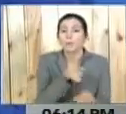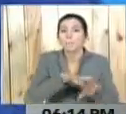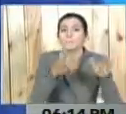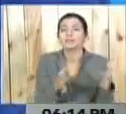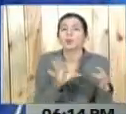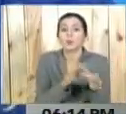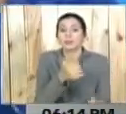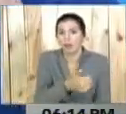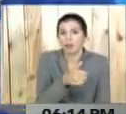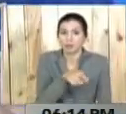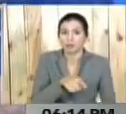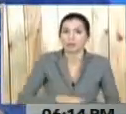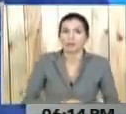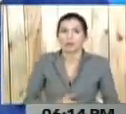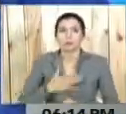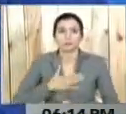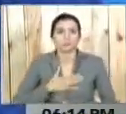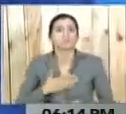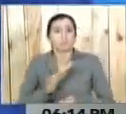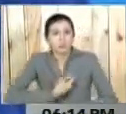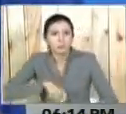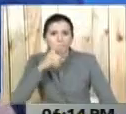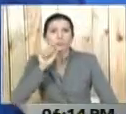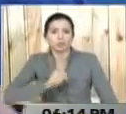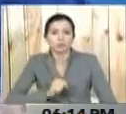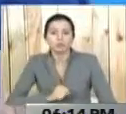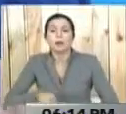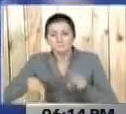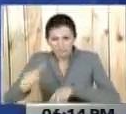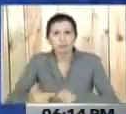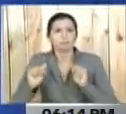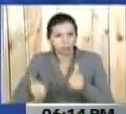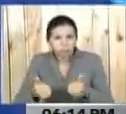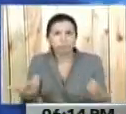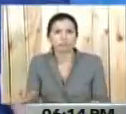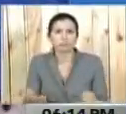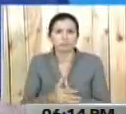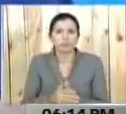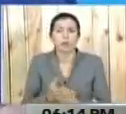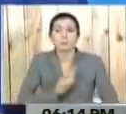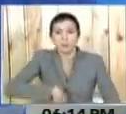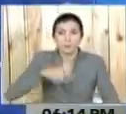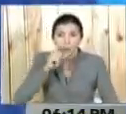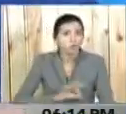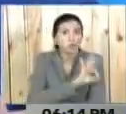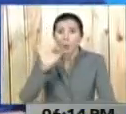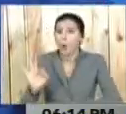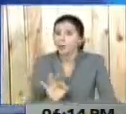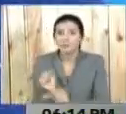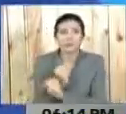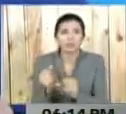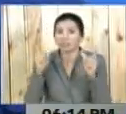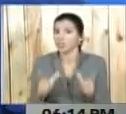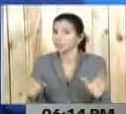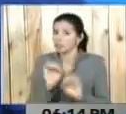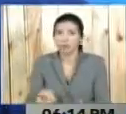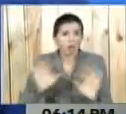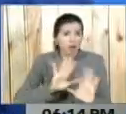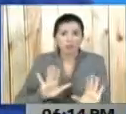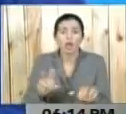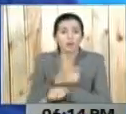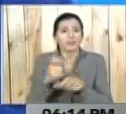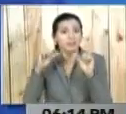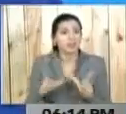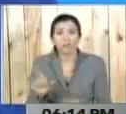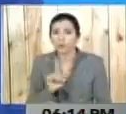voluntad para nosotros, el gobierno del presidente Nicolás Maduro, es que sí, avanzamos mañana mismo. El presidente está trabajando las 24 horas del día, el presidente no descansa, nuestro gobierno no descansa.